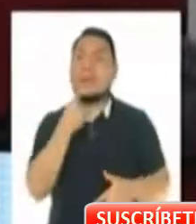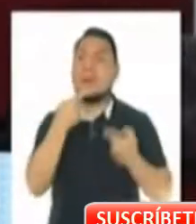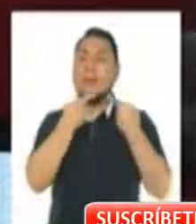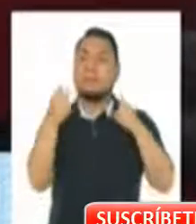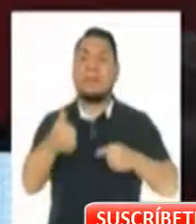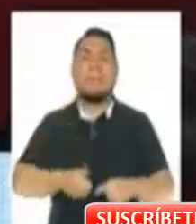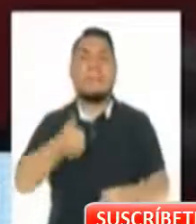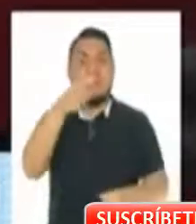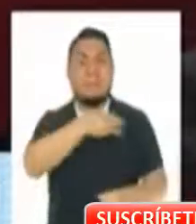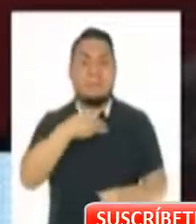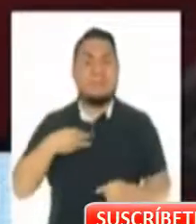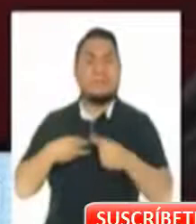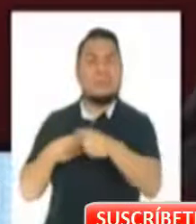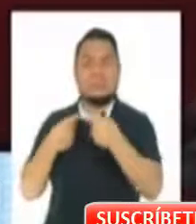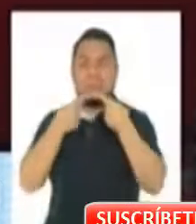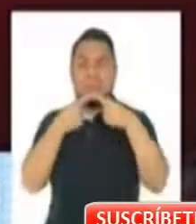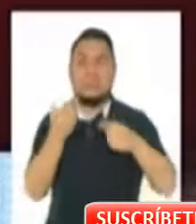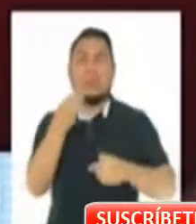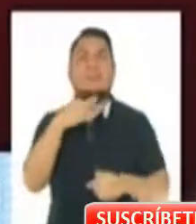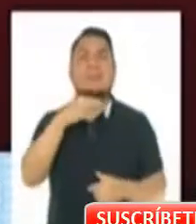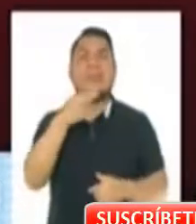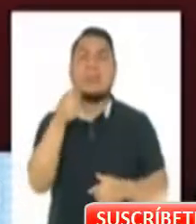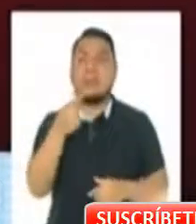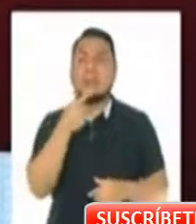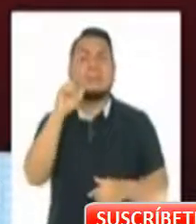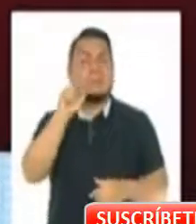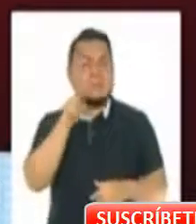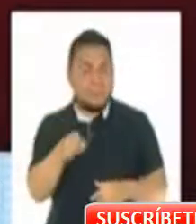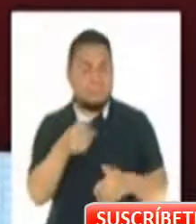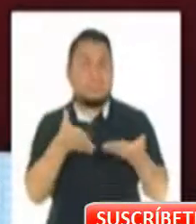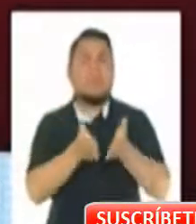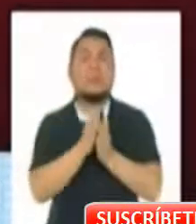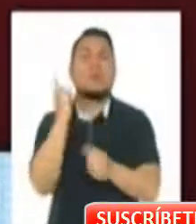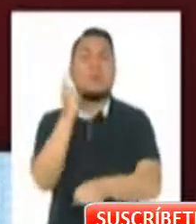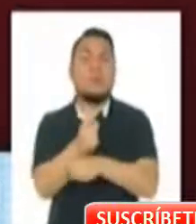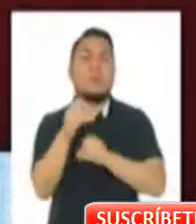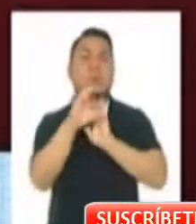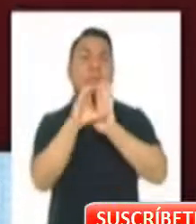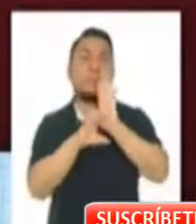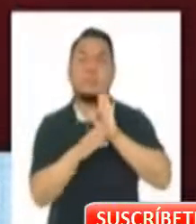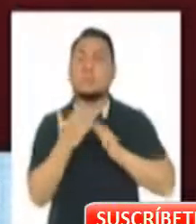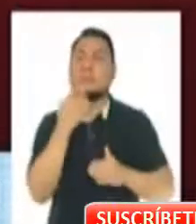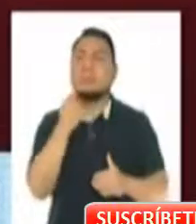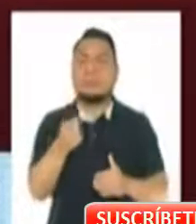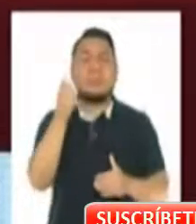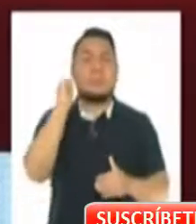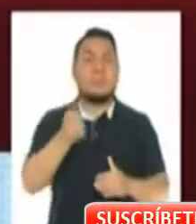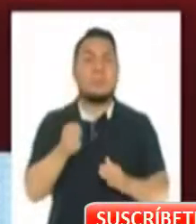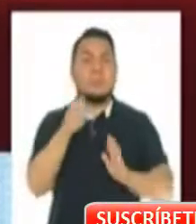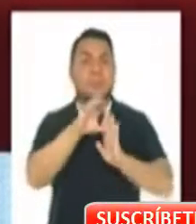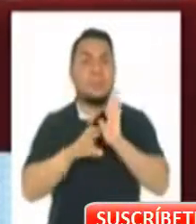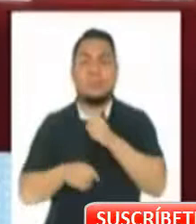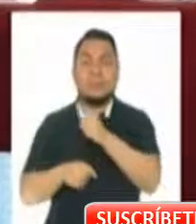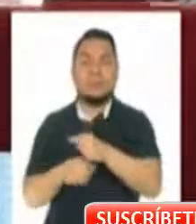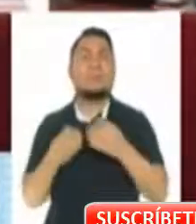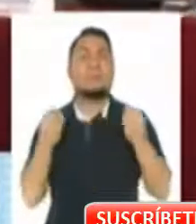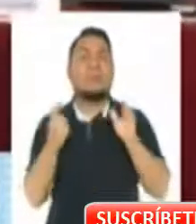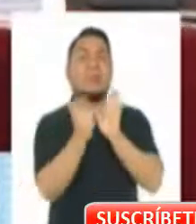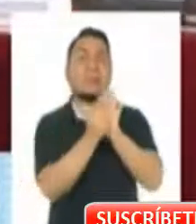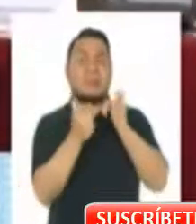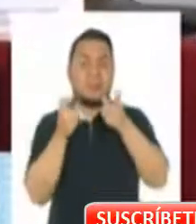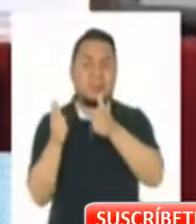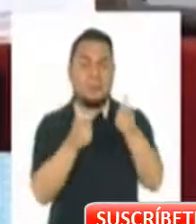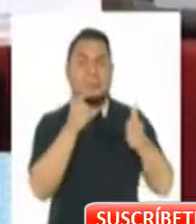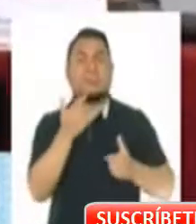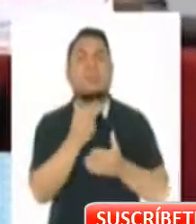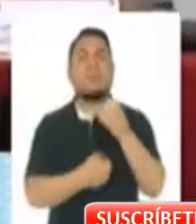la presidenta del Consejo de Ministros, Mirta Vázquez, que procederán con la demanda de inconstitucionalidad ante el Tribunal Constitucional por la ley que